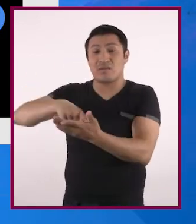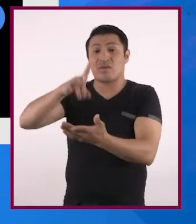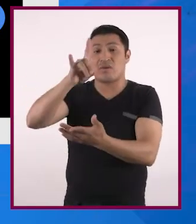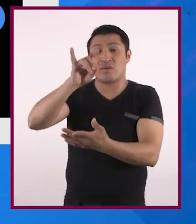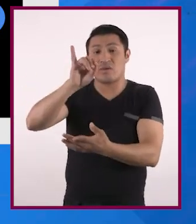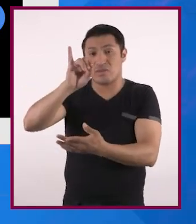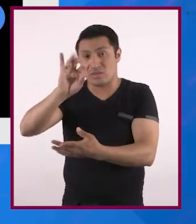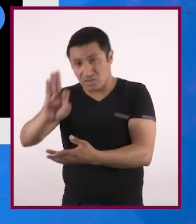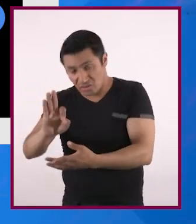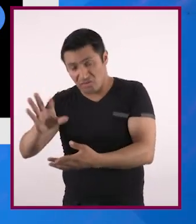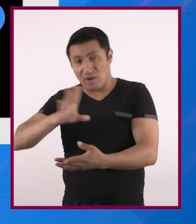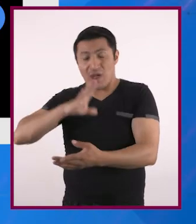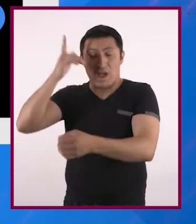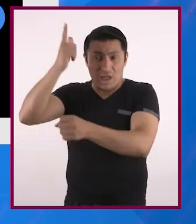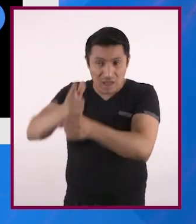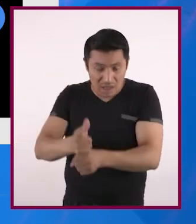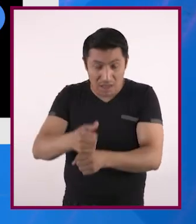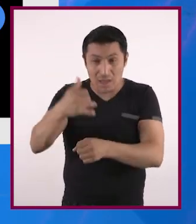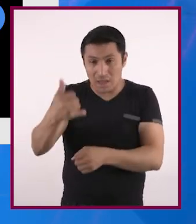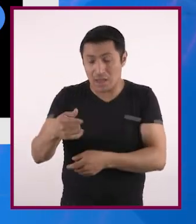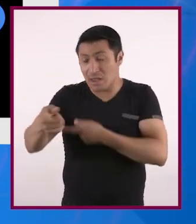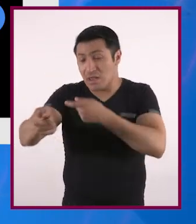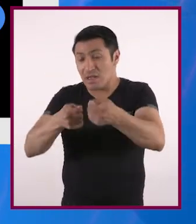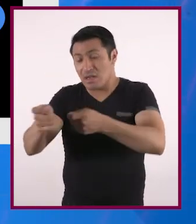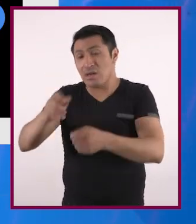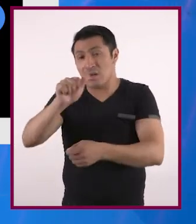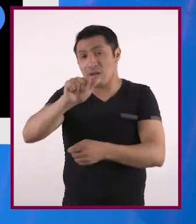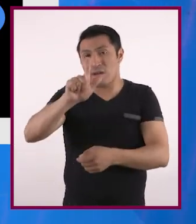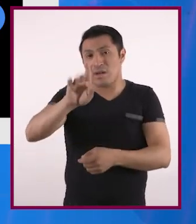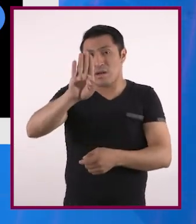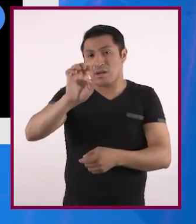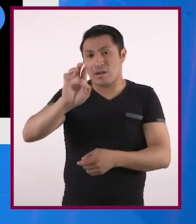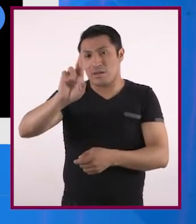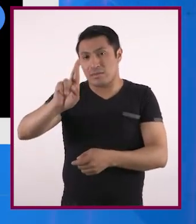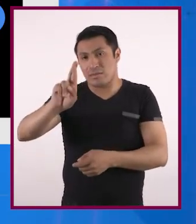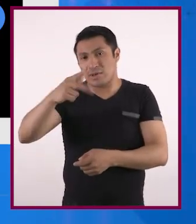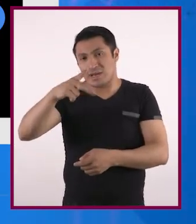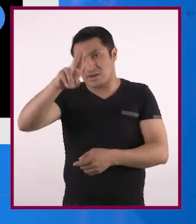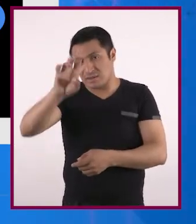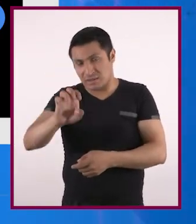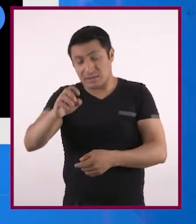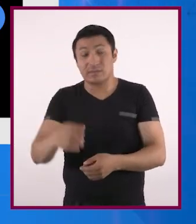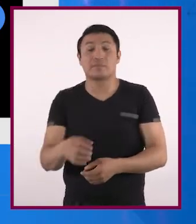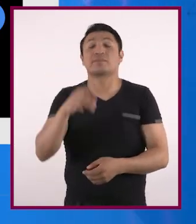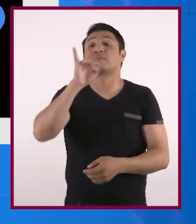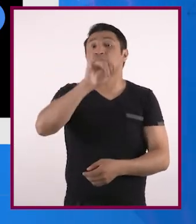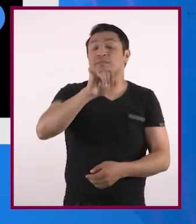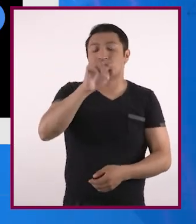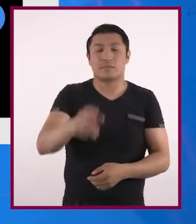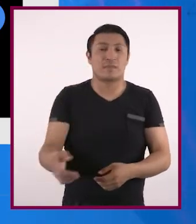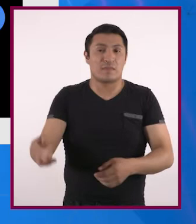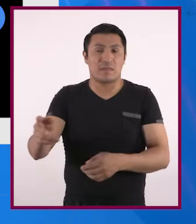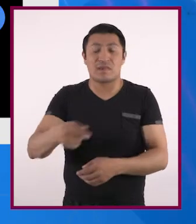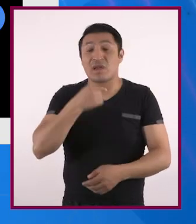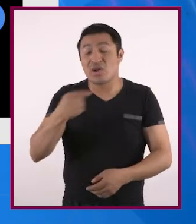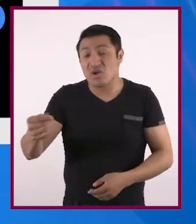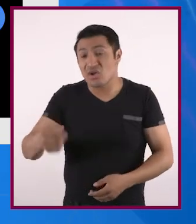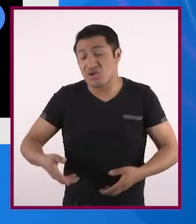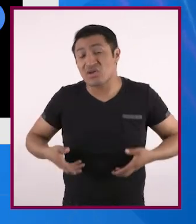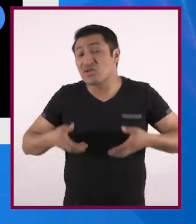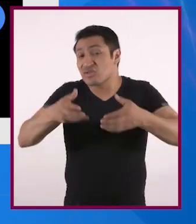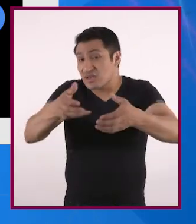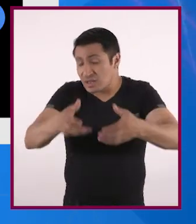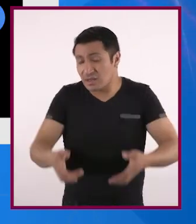encarga de encontrar y además se encarga de regular estos albergues. Entonces, efectivamente, la población infantil en calle ha disminuido